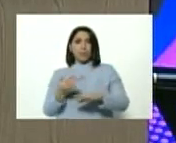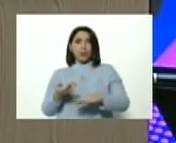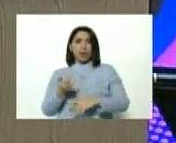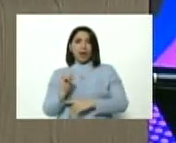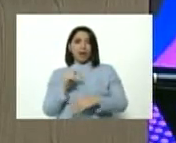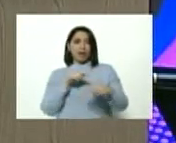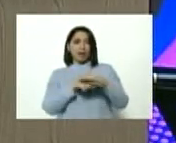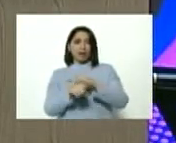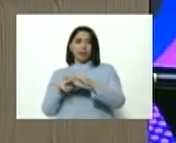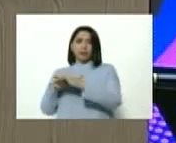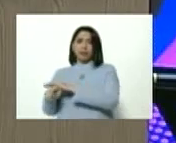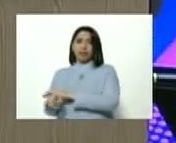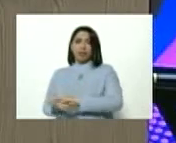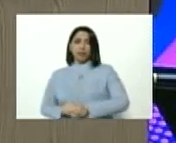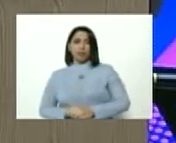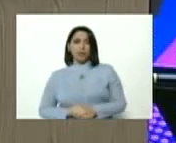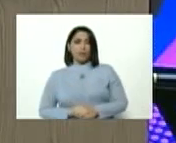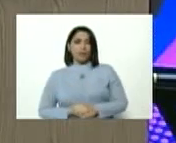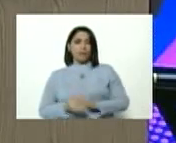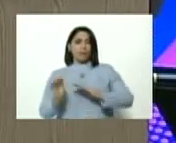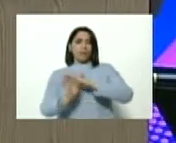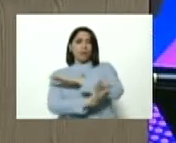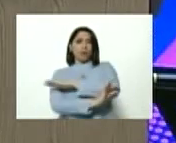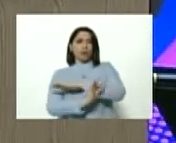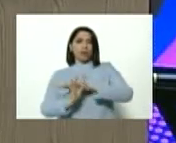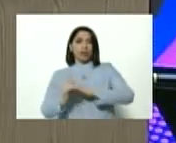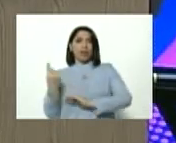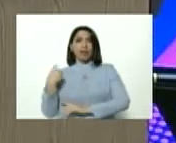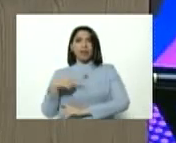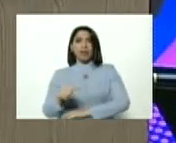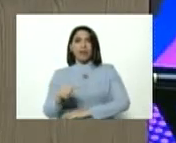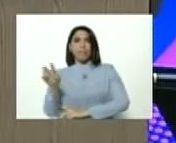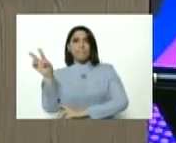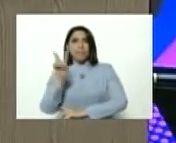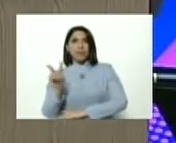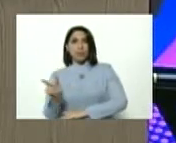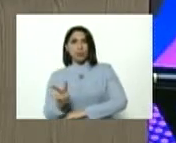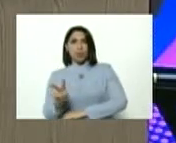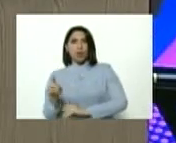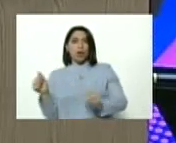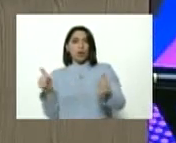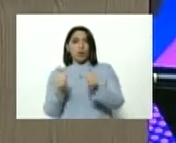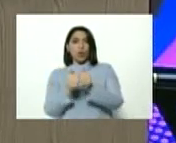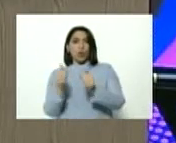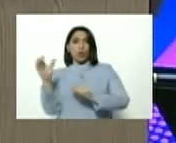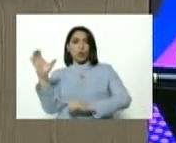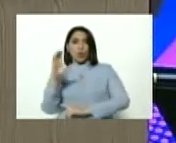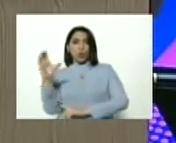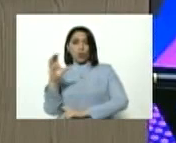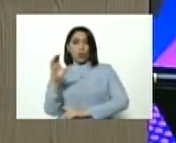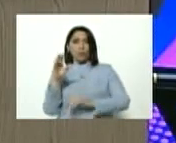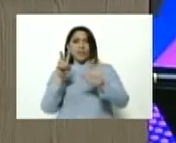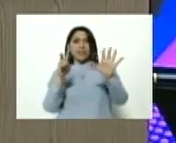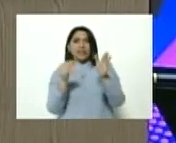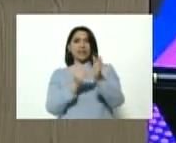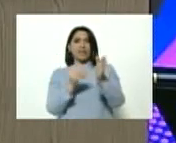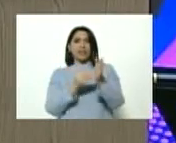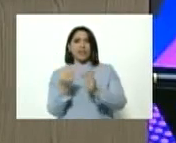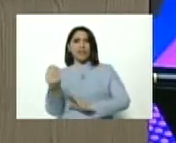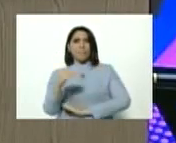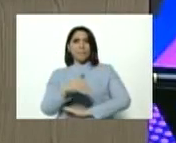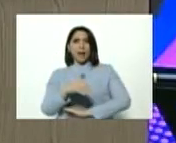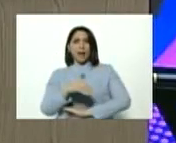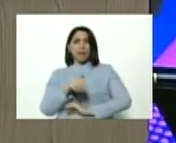entrando desde la frontera occidental que tiene Venezuela con Colombia, estaban entrando 7 veces más casos de connacionales